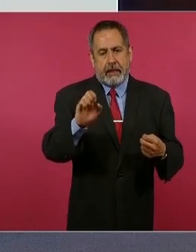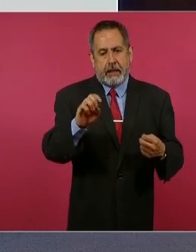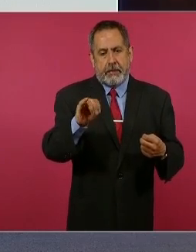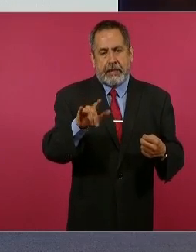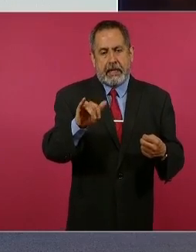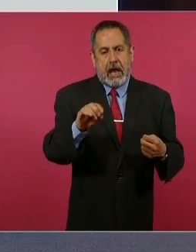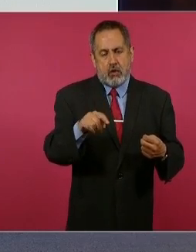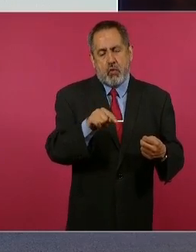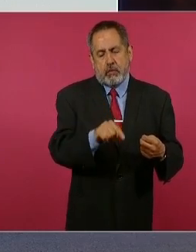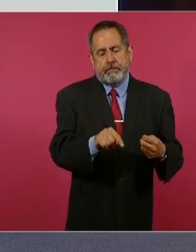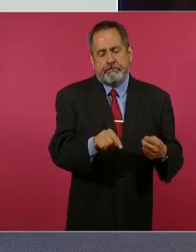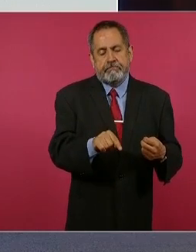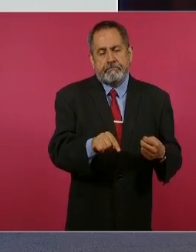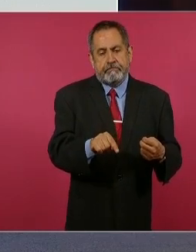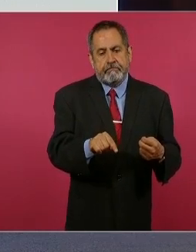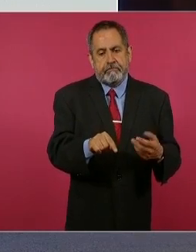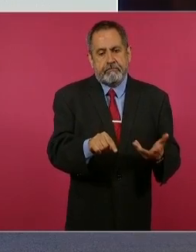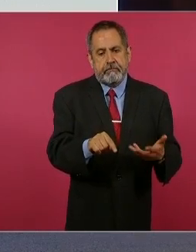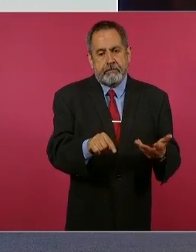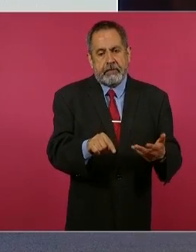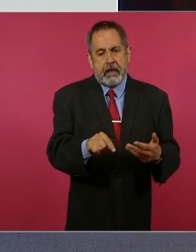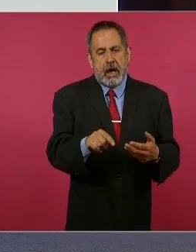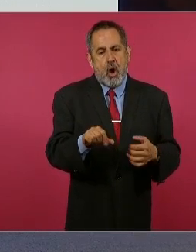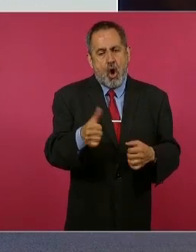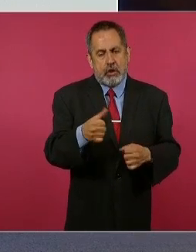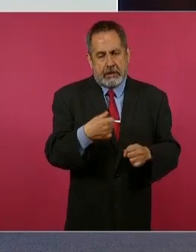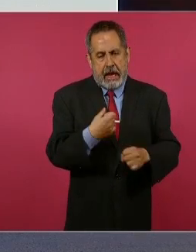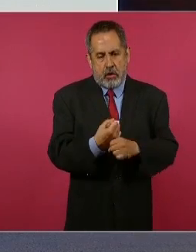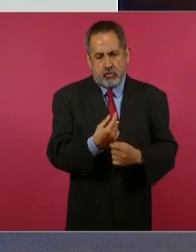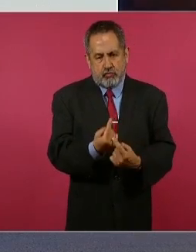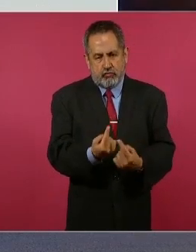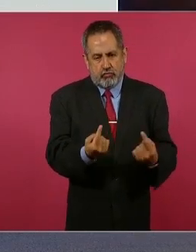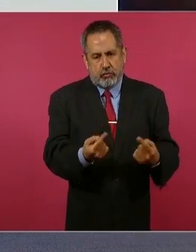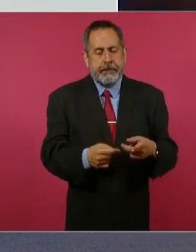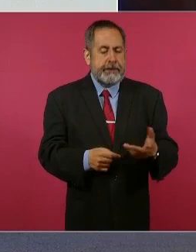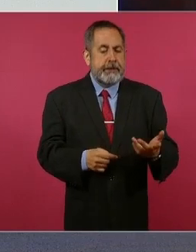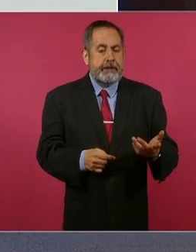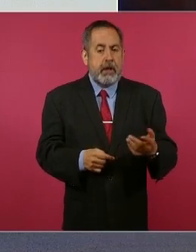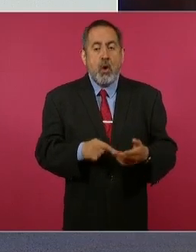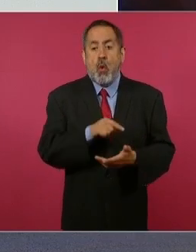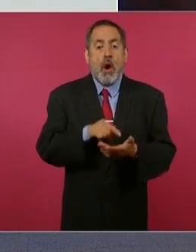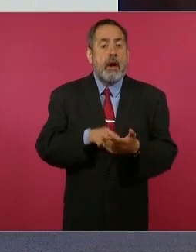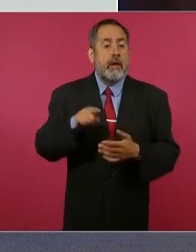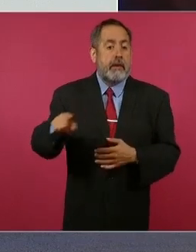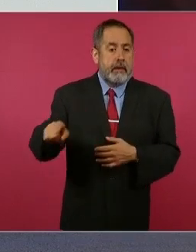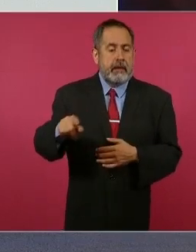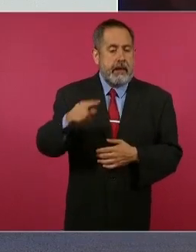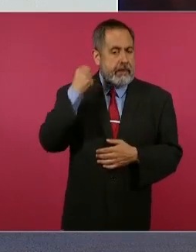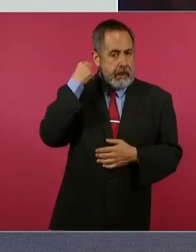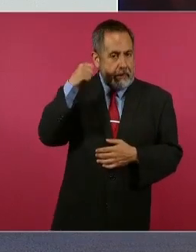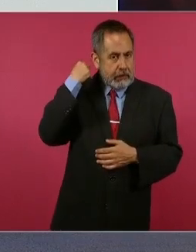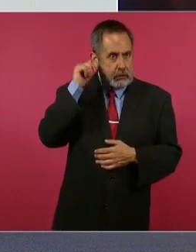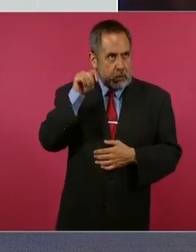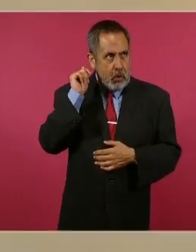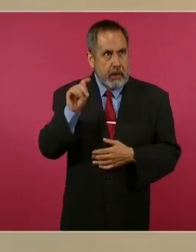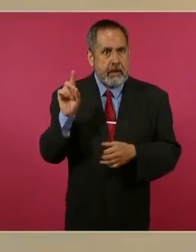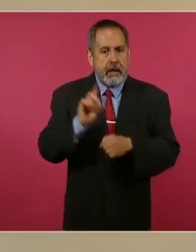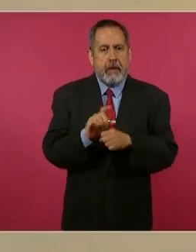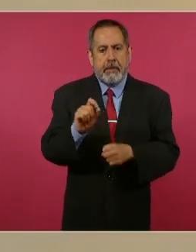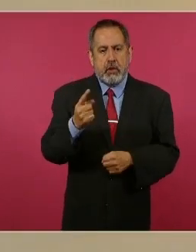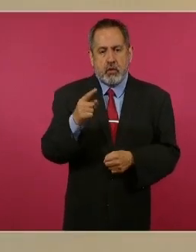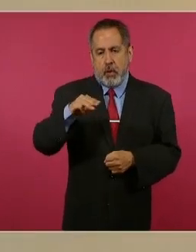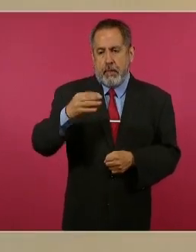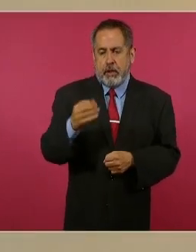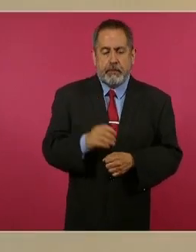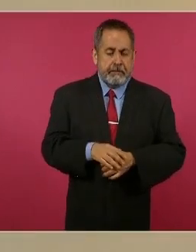este joven menor de 11 años, en Paraíso, Tabasco, el 21 de mayo. De acuerdo